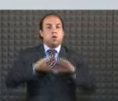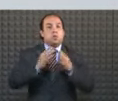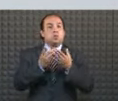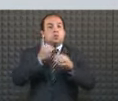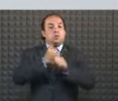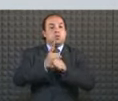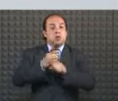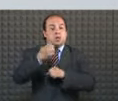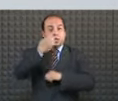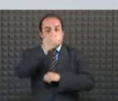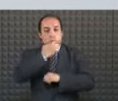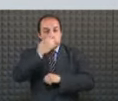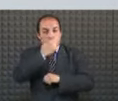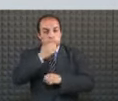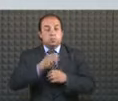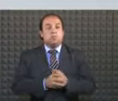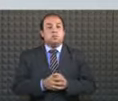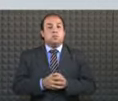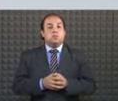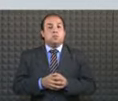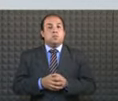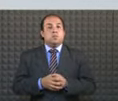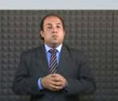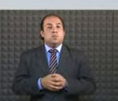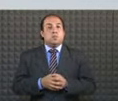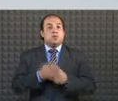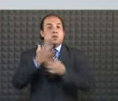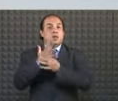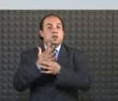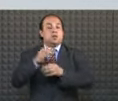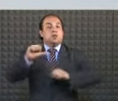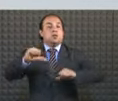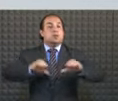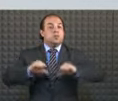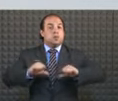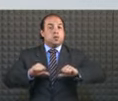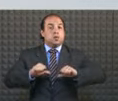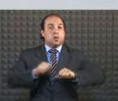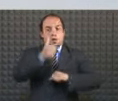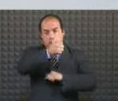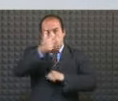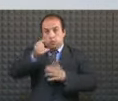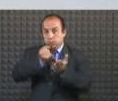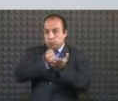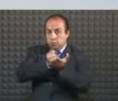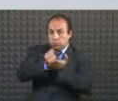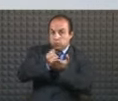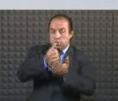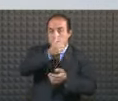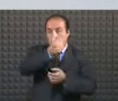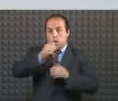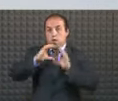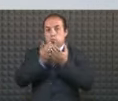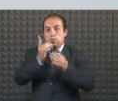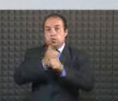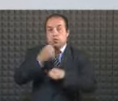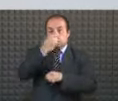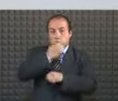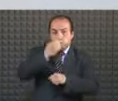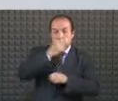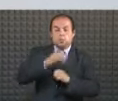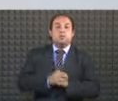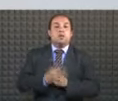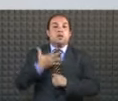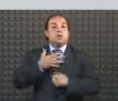escolares para que en la medida, se ha dicho que es una actividad voluntaria de las comunidades escolares, para que sea